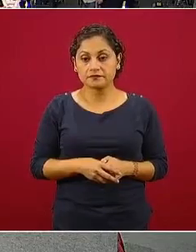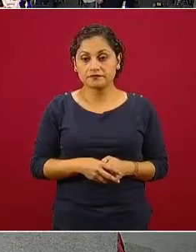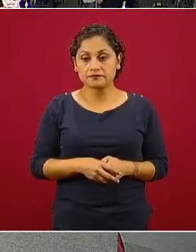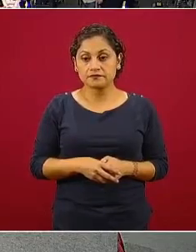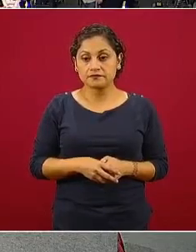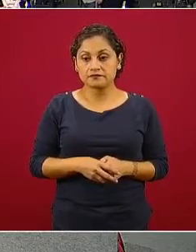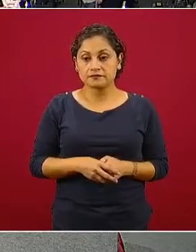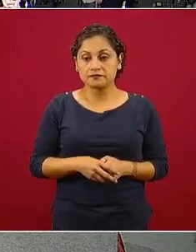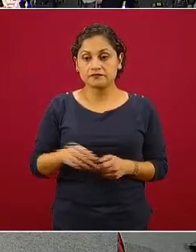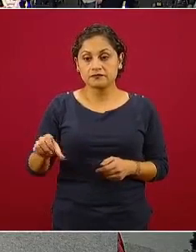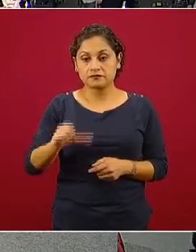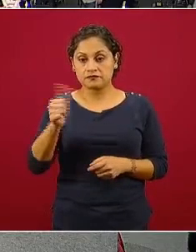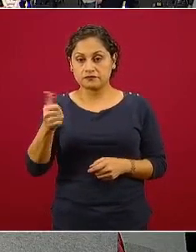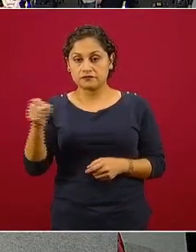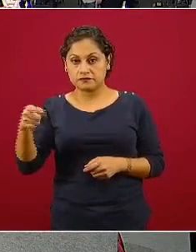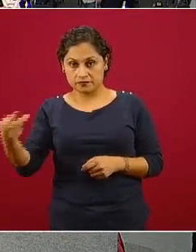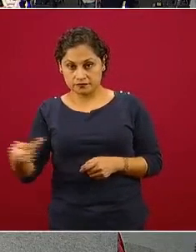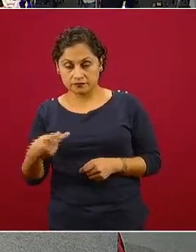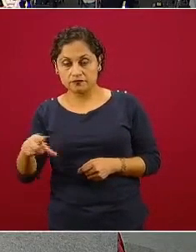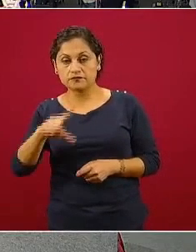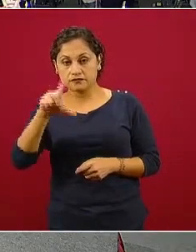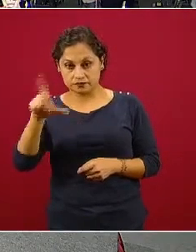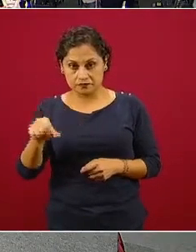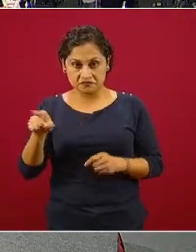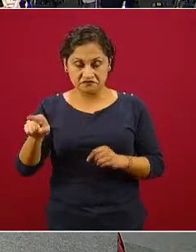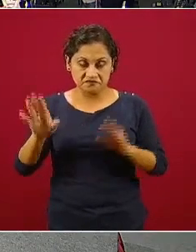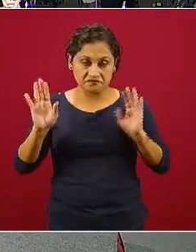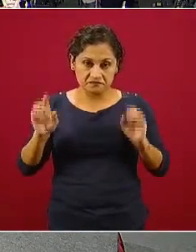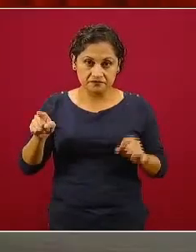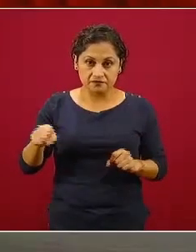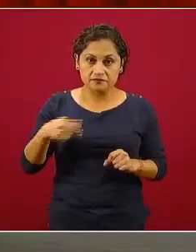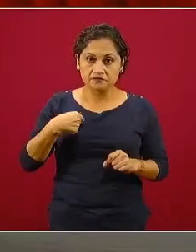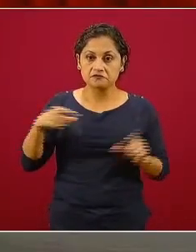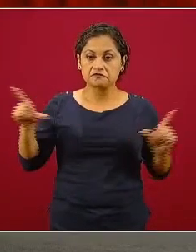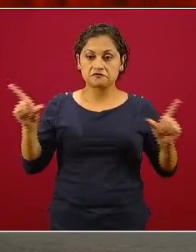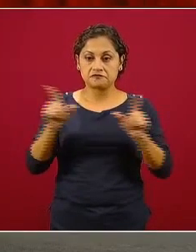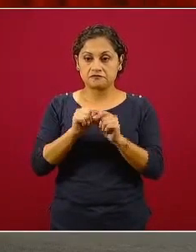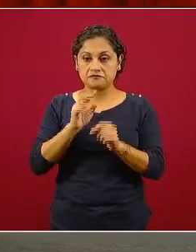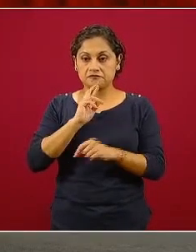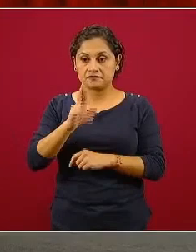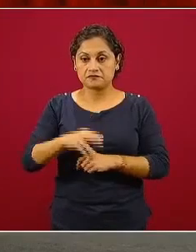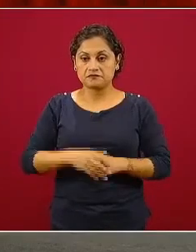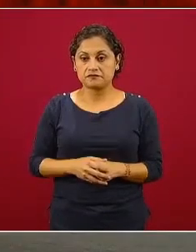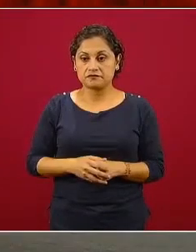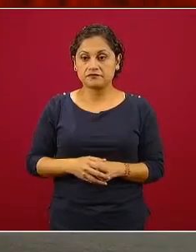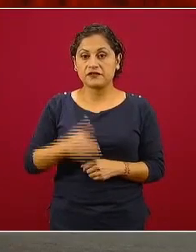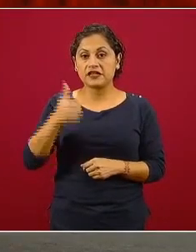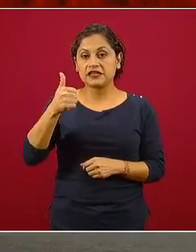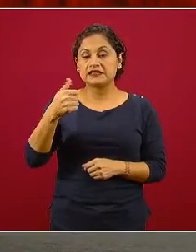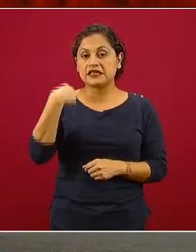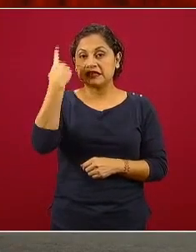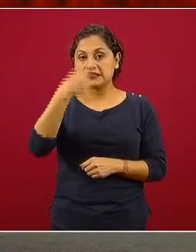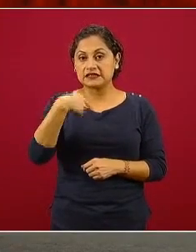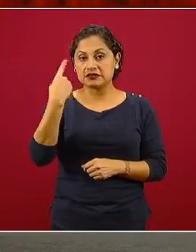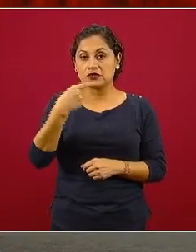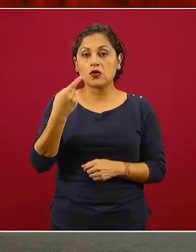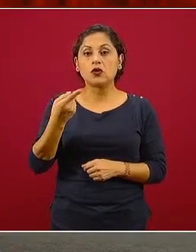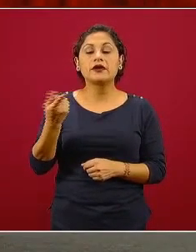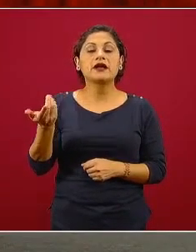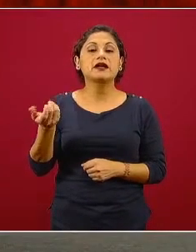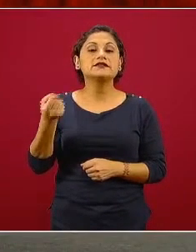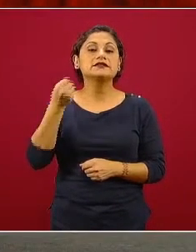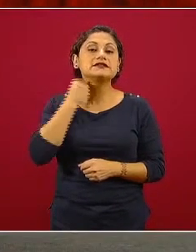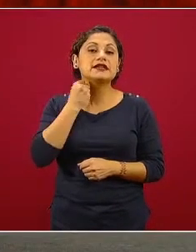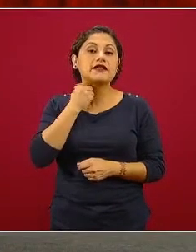Demos paso a una pregunta y ahorita estoy seguro que este tema va a salir y lo resumo. Fueron 6 horas de comparecencia, pero las resumo con